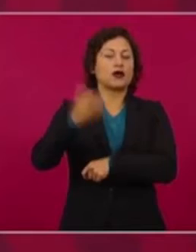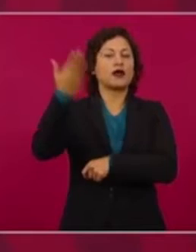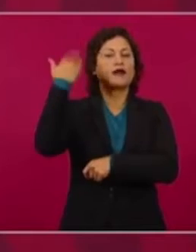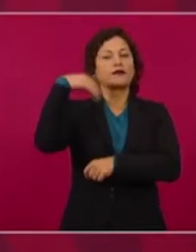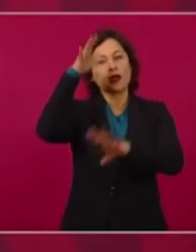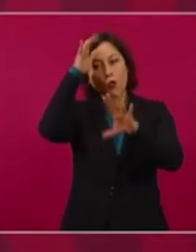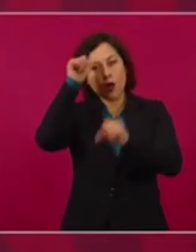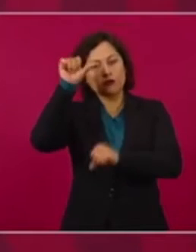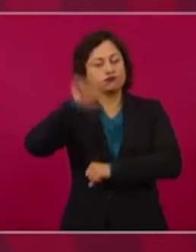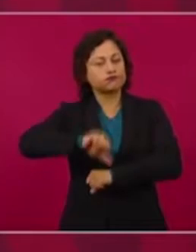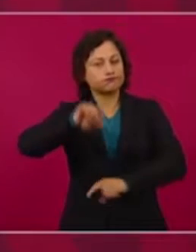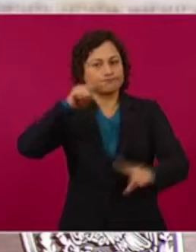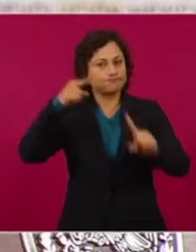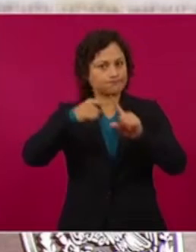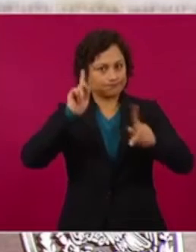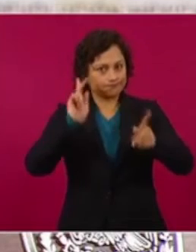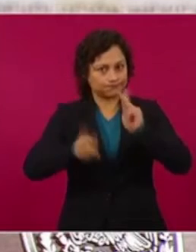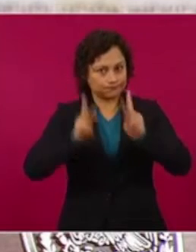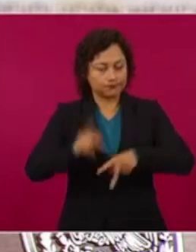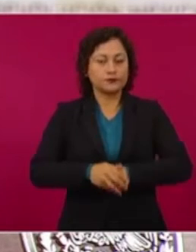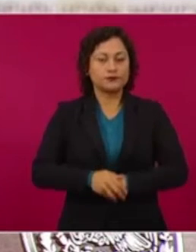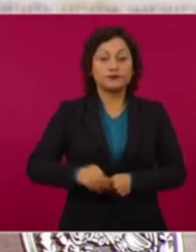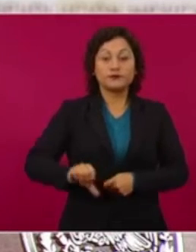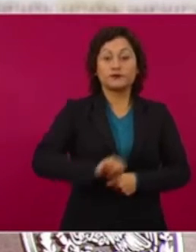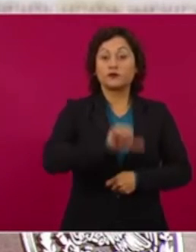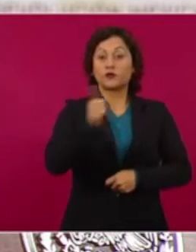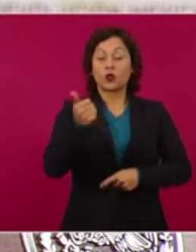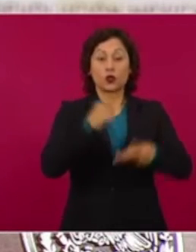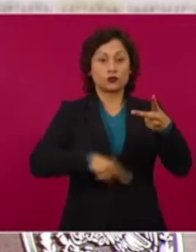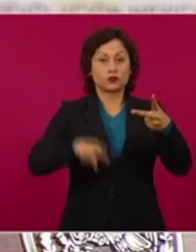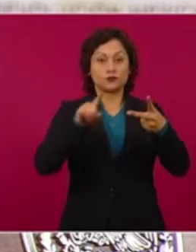Y después una muy buena noticia,